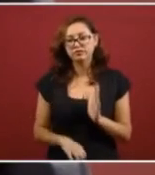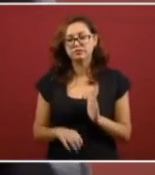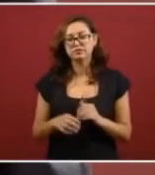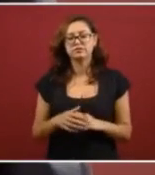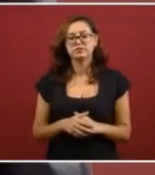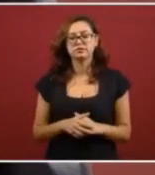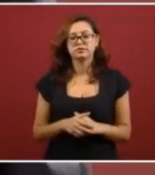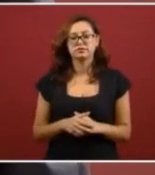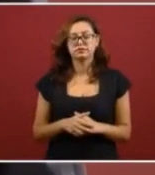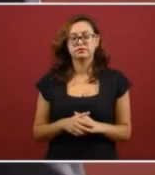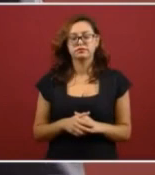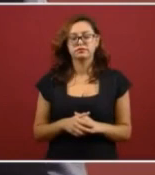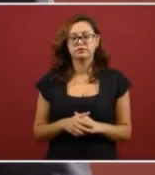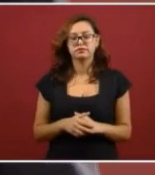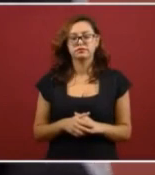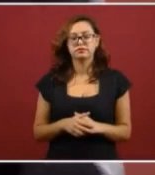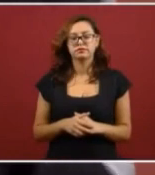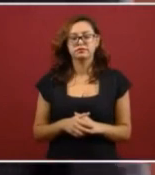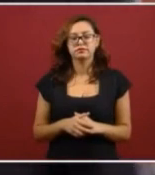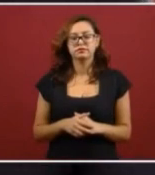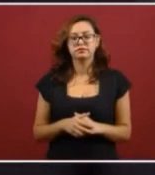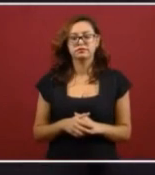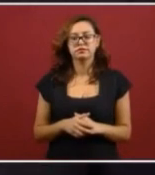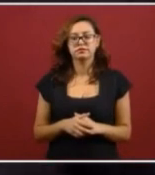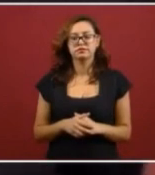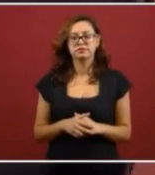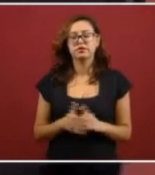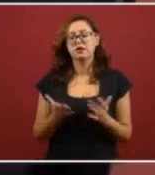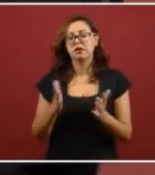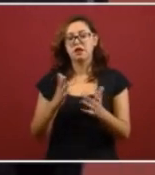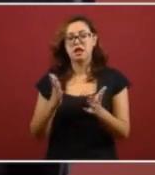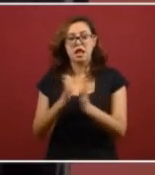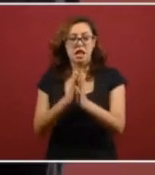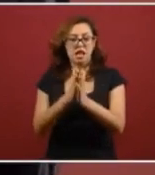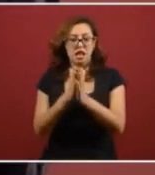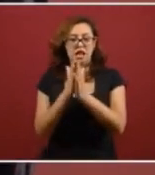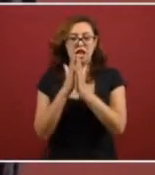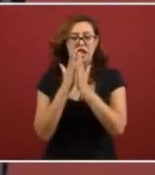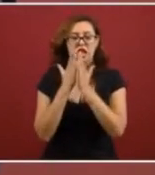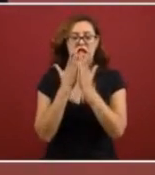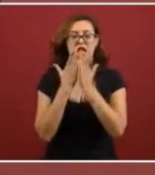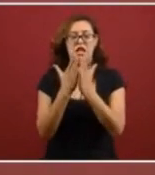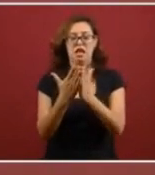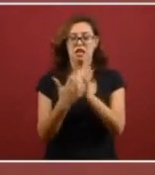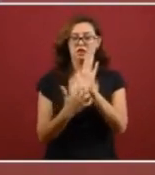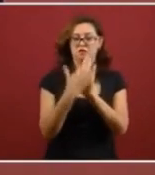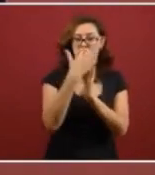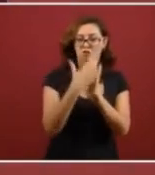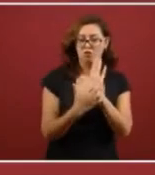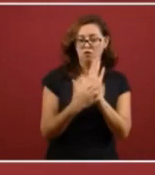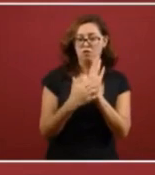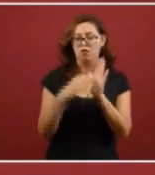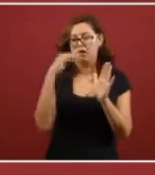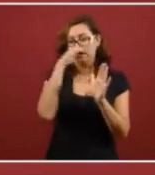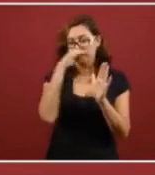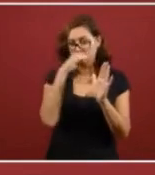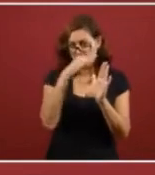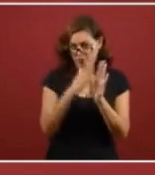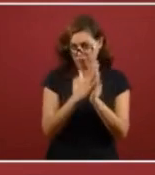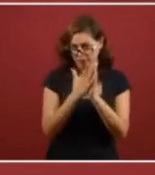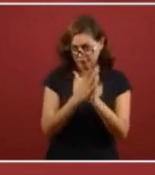was not being given to el responsable administrativo to the, de la Secretaría de Educación the Pública, Secretary of